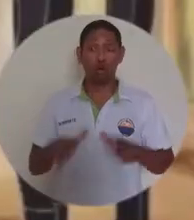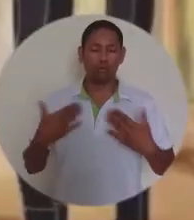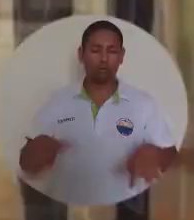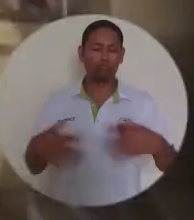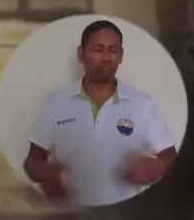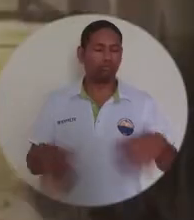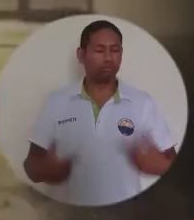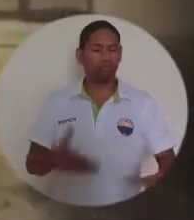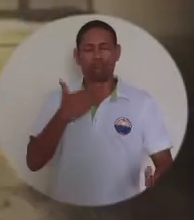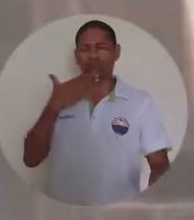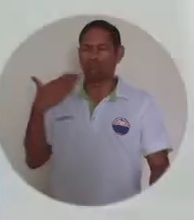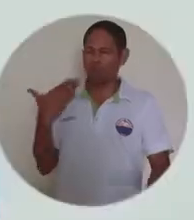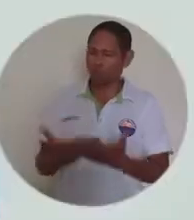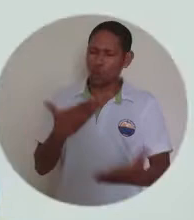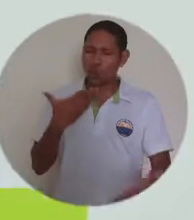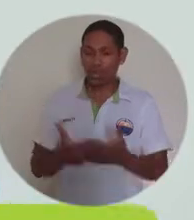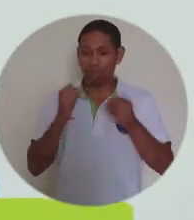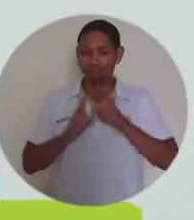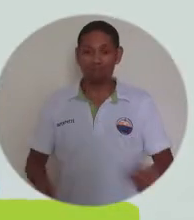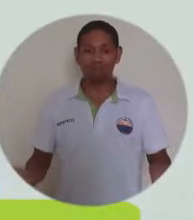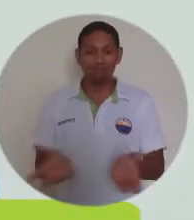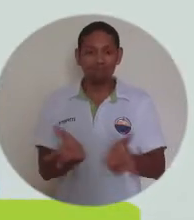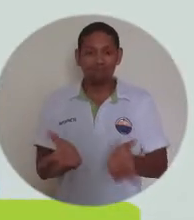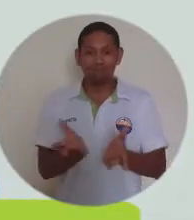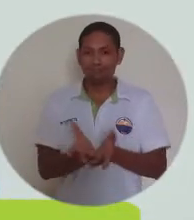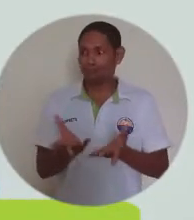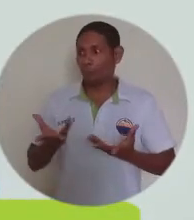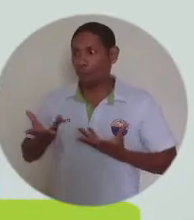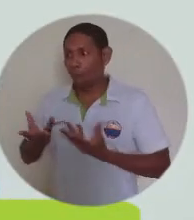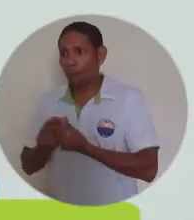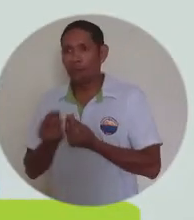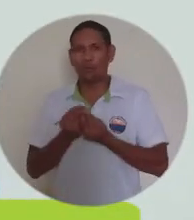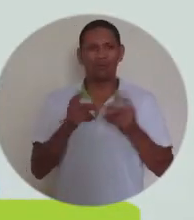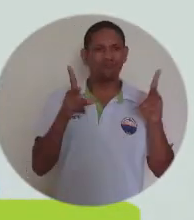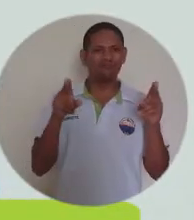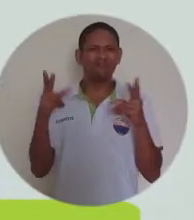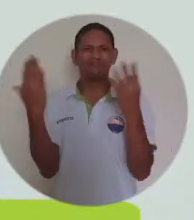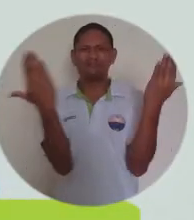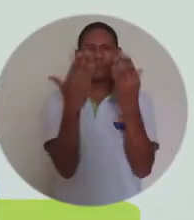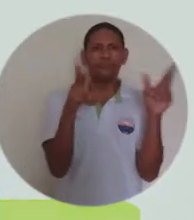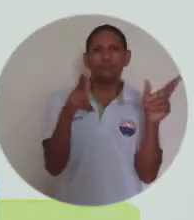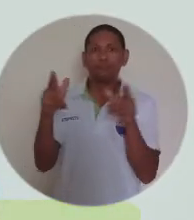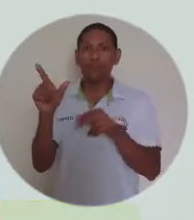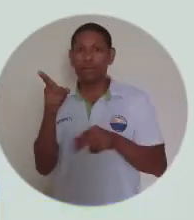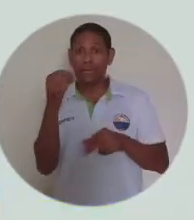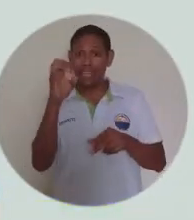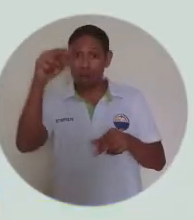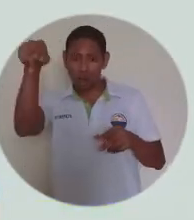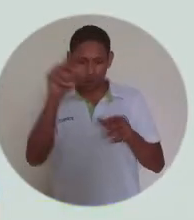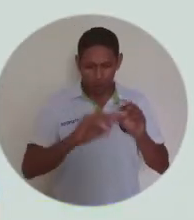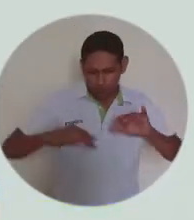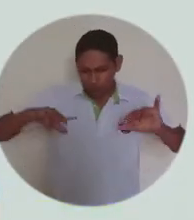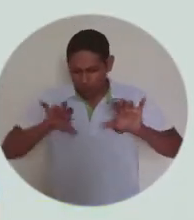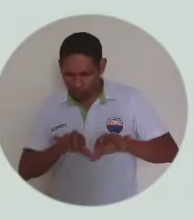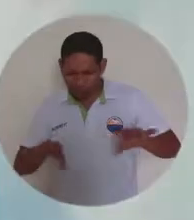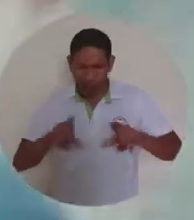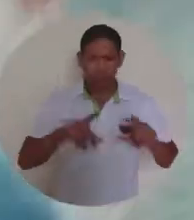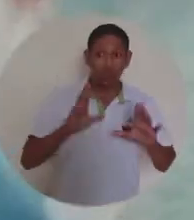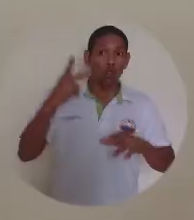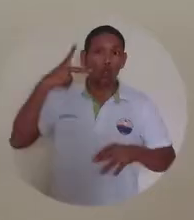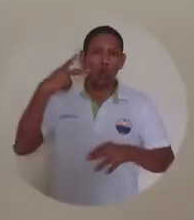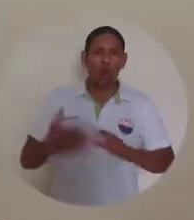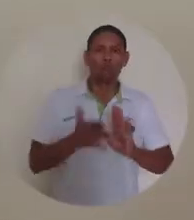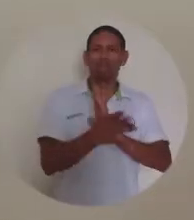en el Festival Cuatro Paredes. Estoy muy agradecido por este espacio porque le permite a los estudiantes, a los realizadores audiovisuales, a los